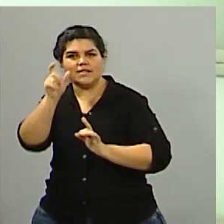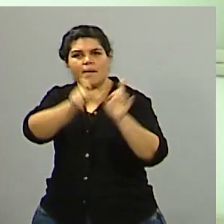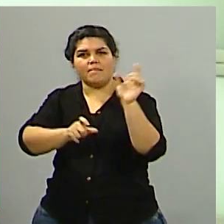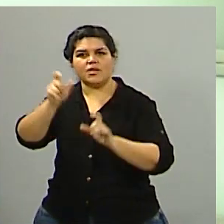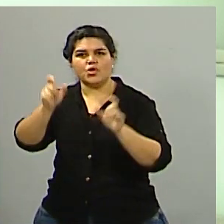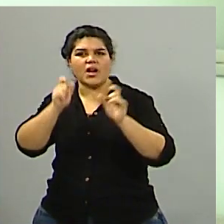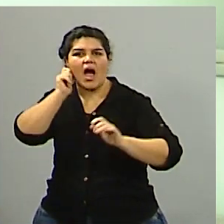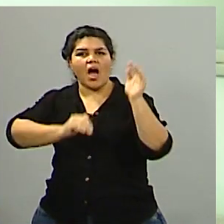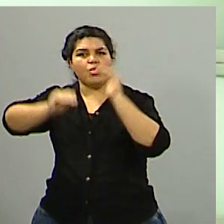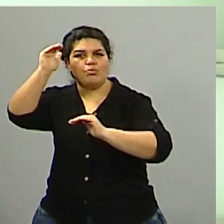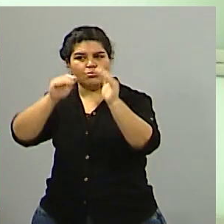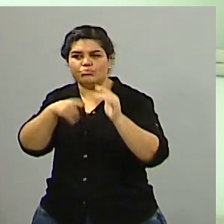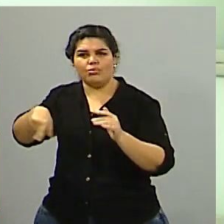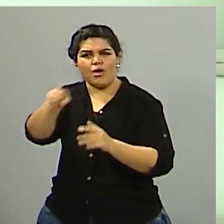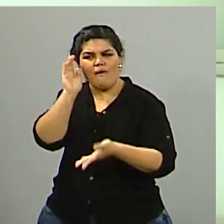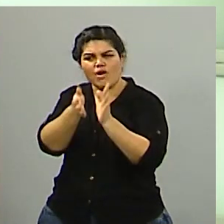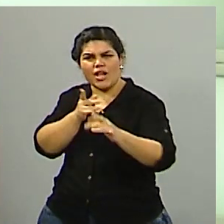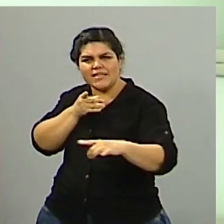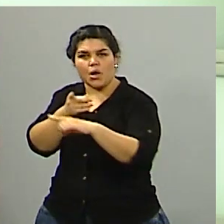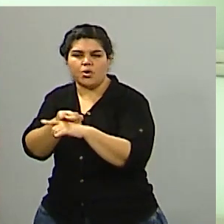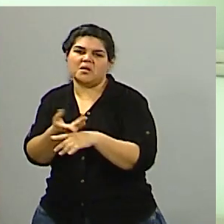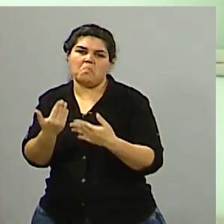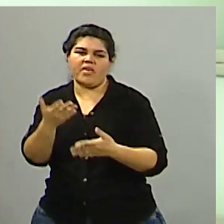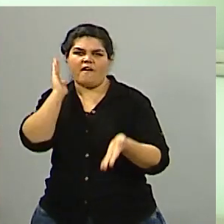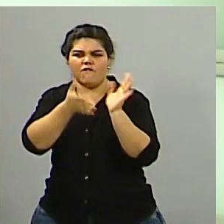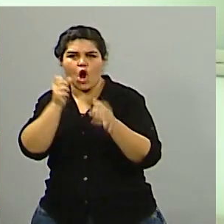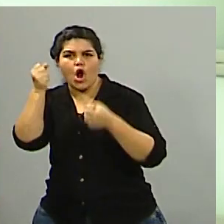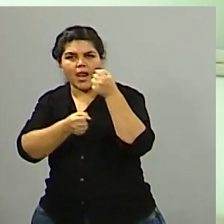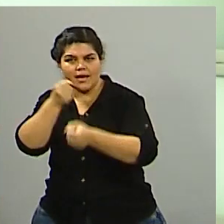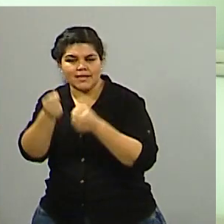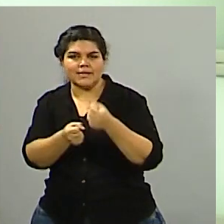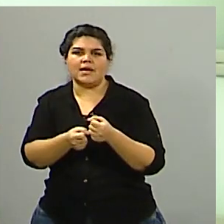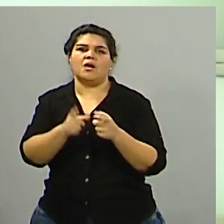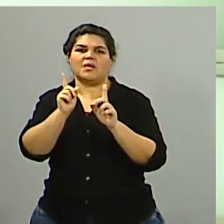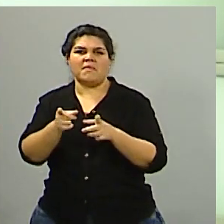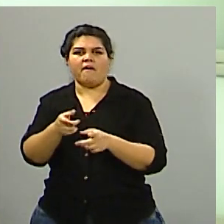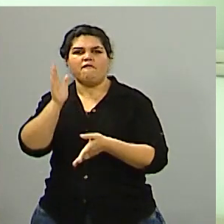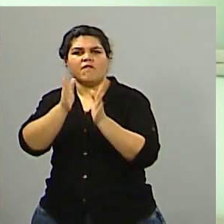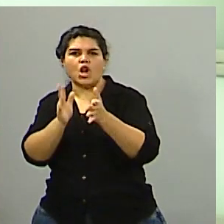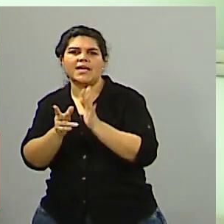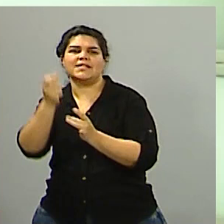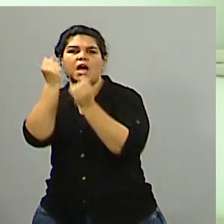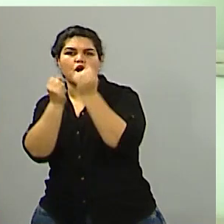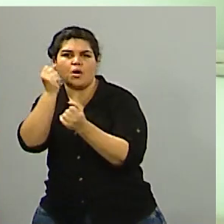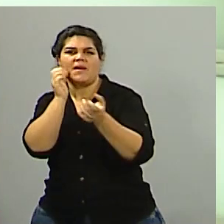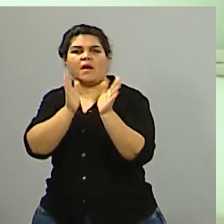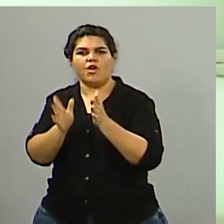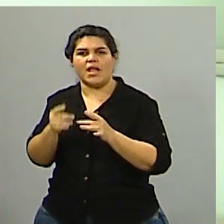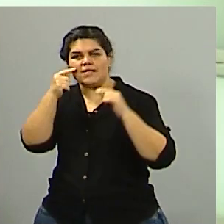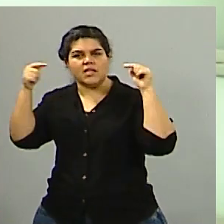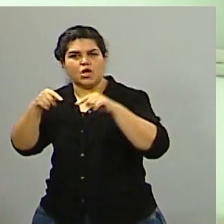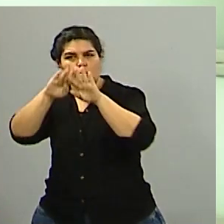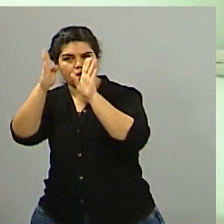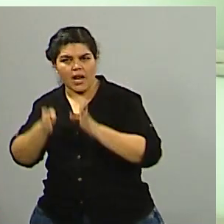personas mayores, ya sea violencia física, económica e institucional en nuestra provincia, en una realidad